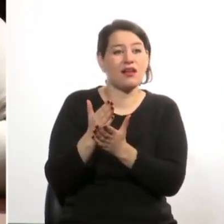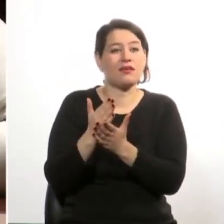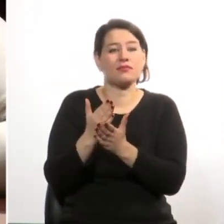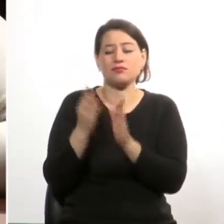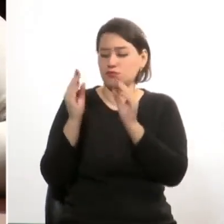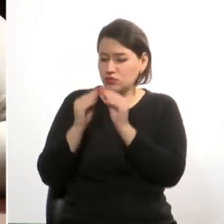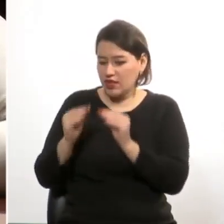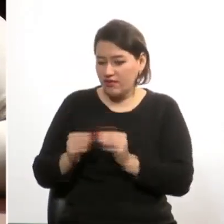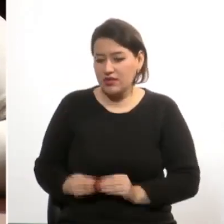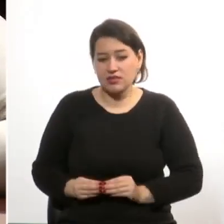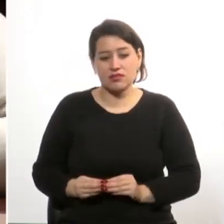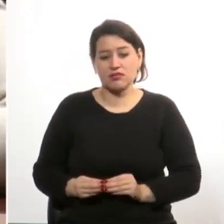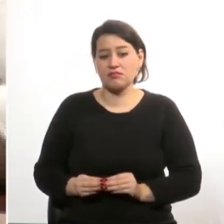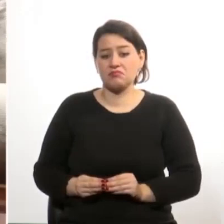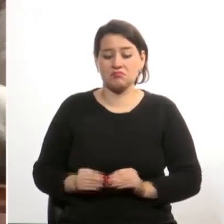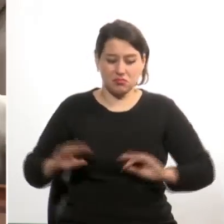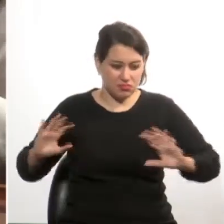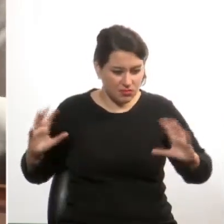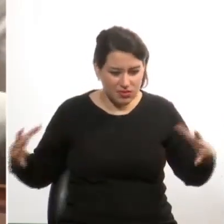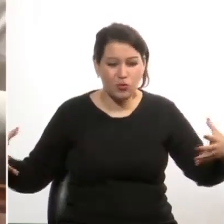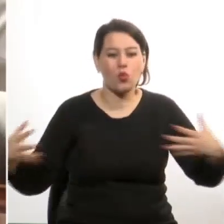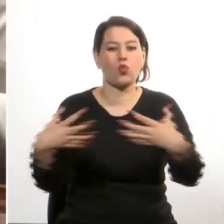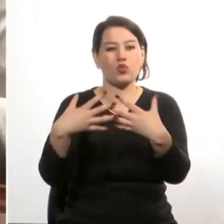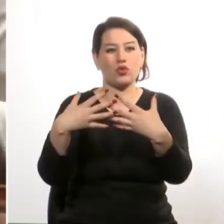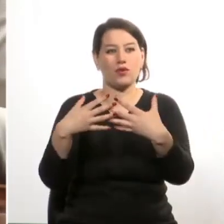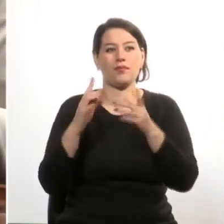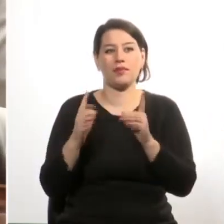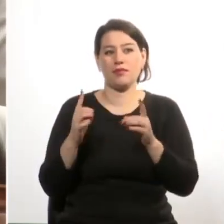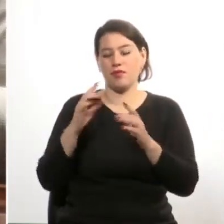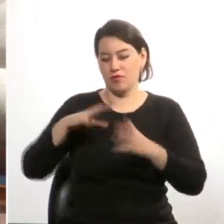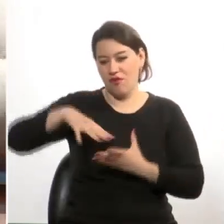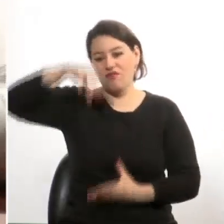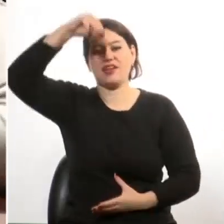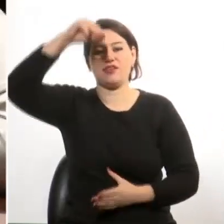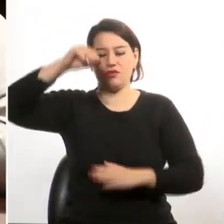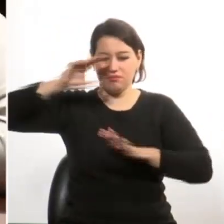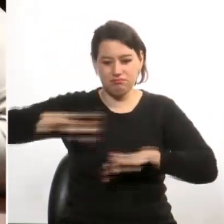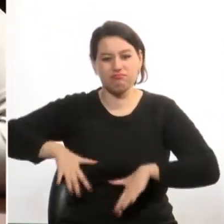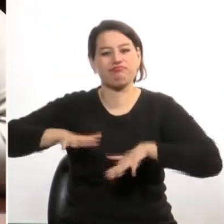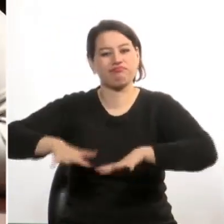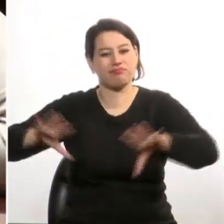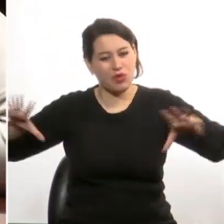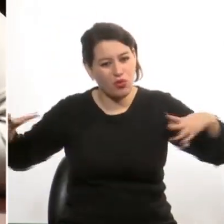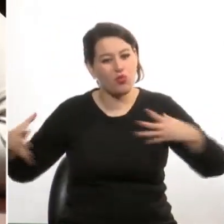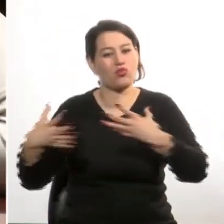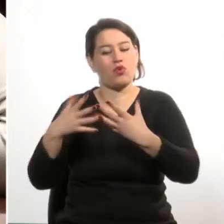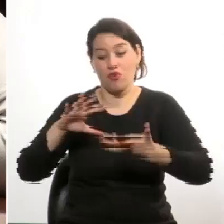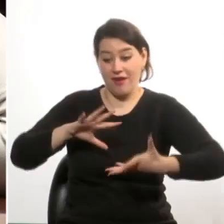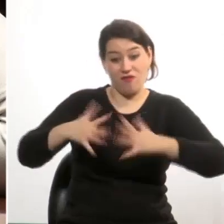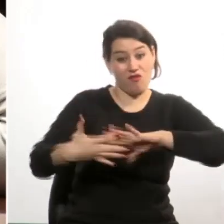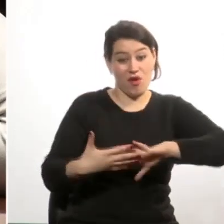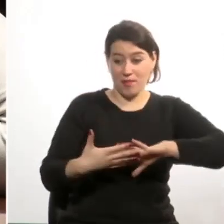varias oportunidades terminamos caminando juntos, como sucedió en el Obelisco. Una estrategia que